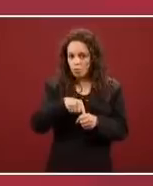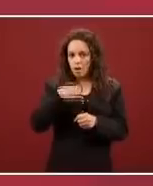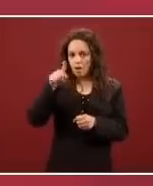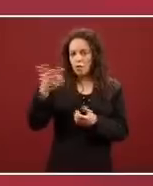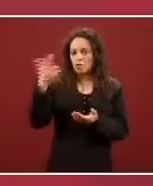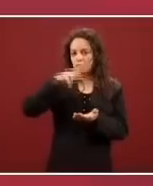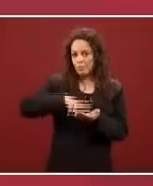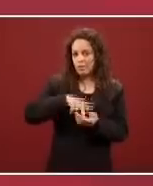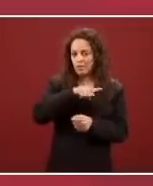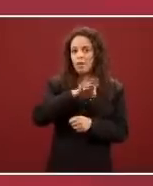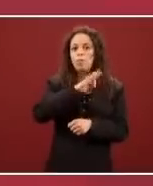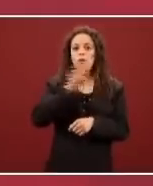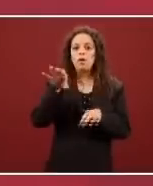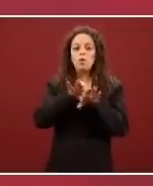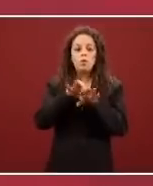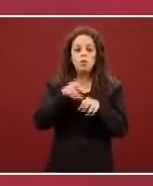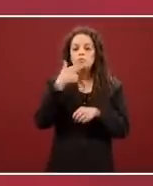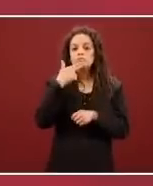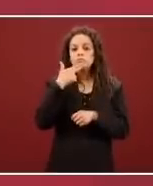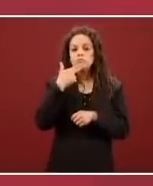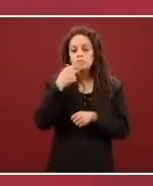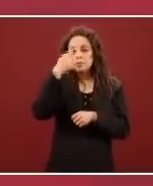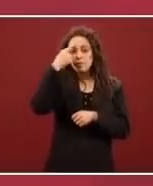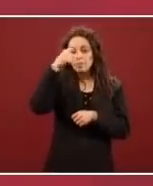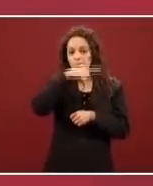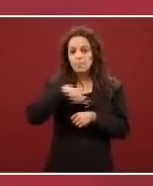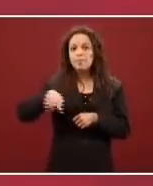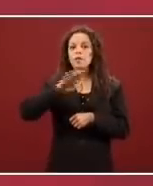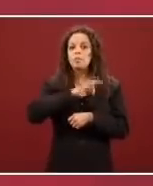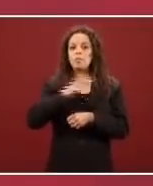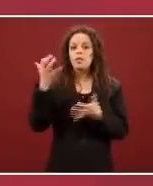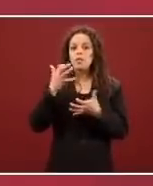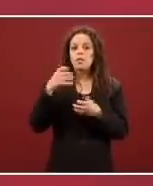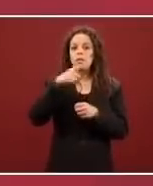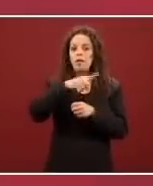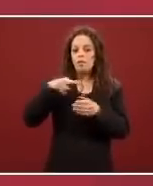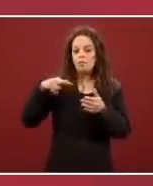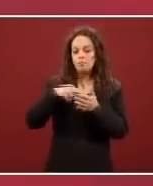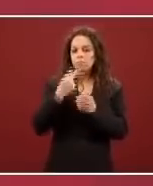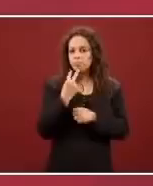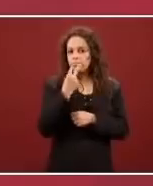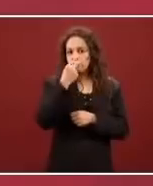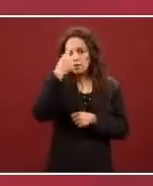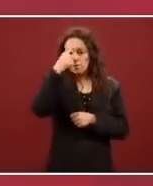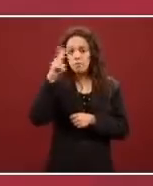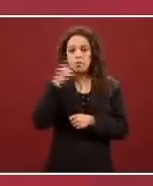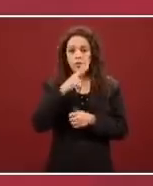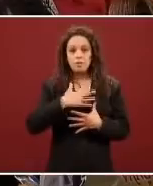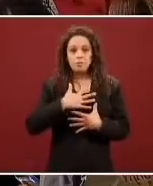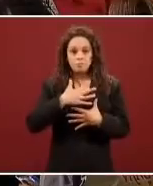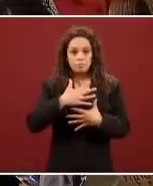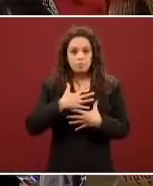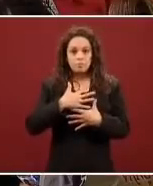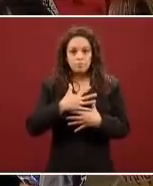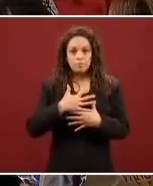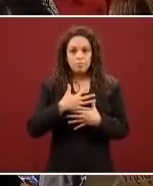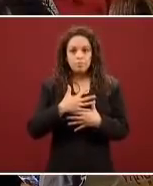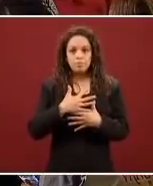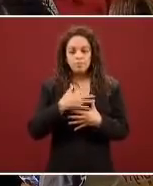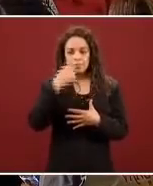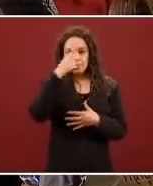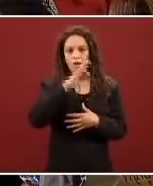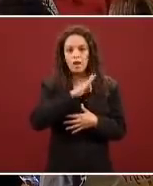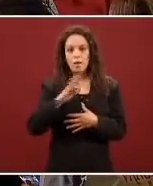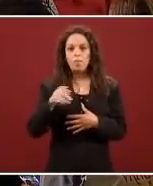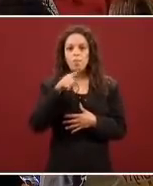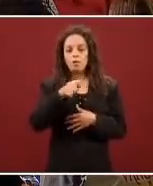servir para conectar ventiladores, monitores, tener otros equipos que son necesarios para atender pacientes